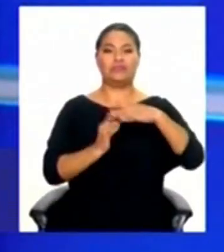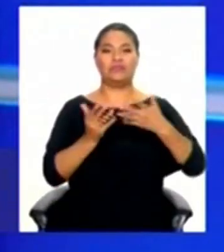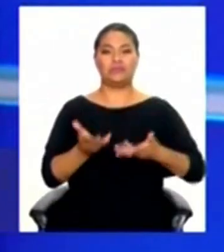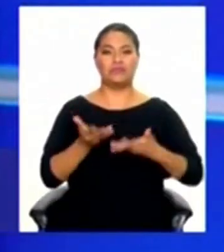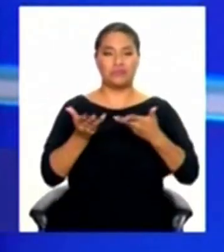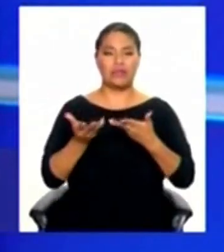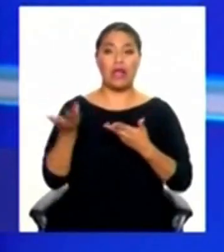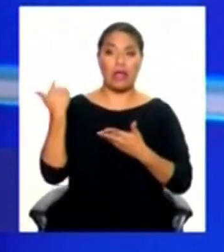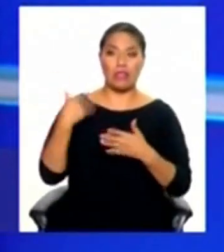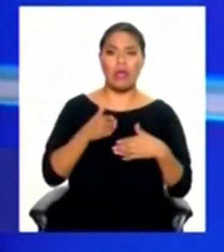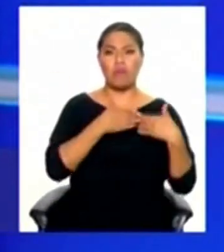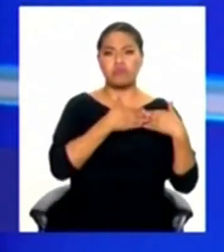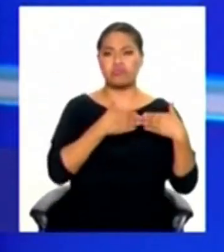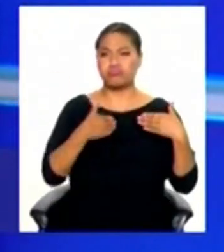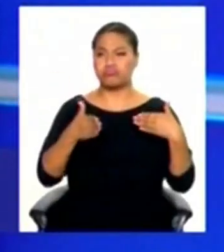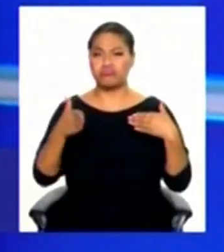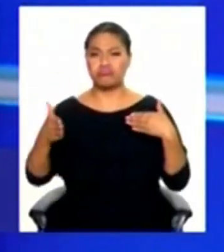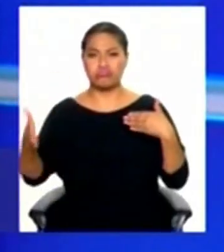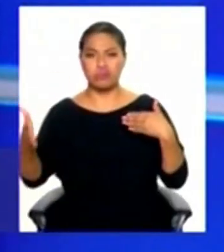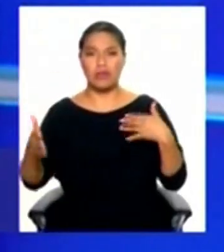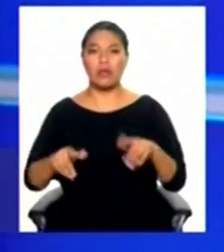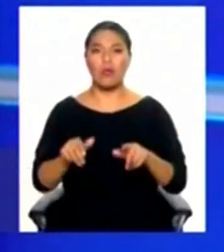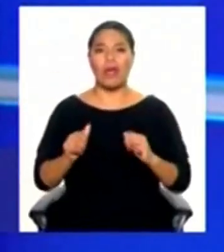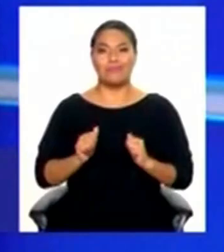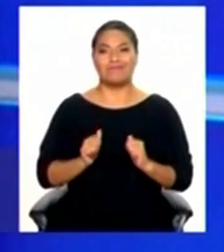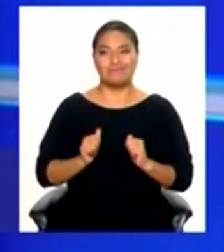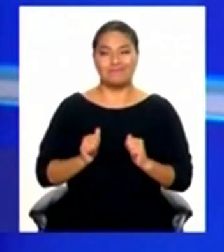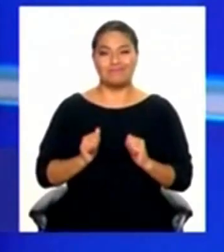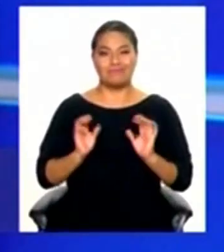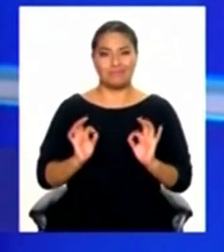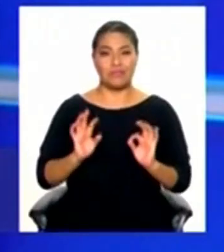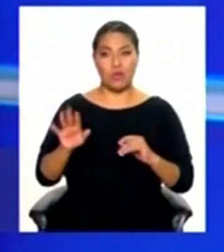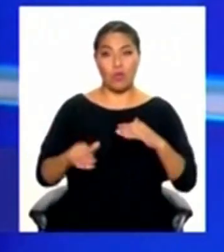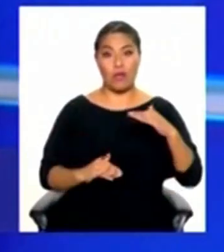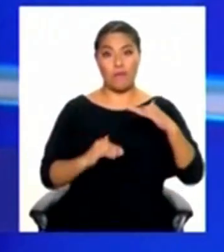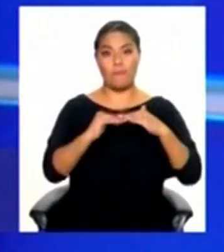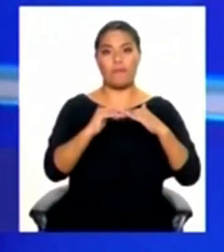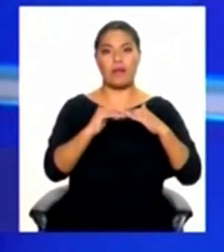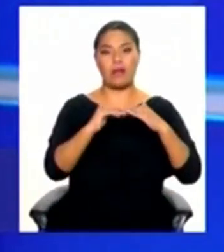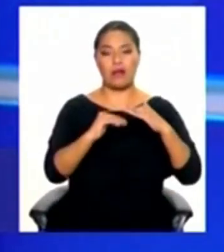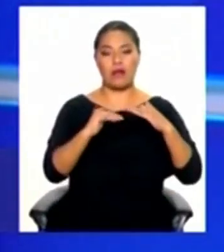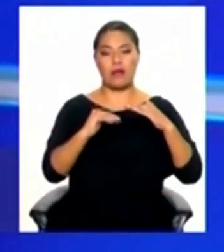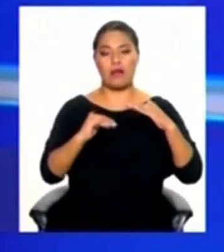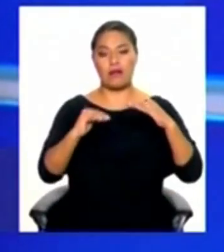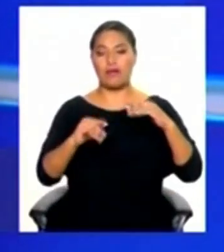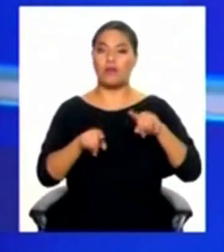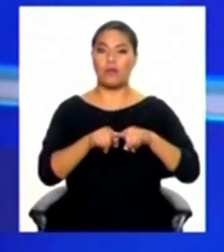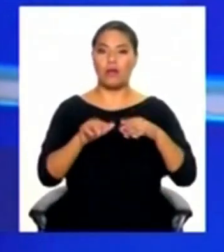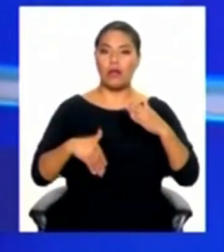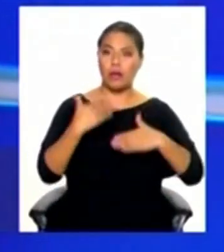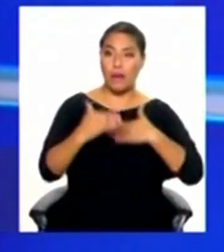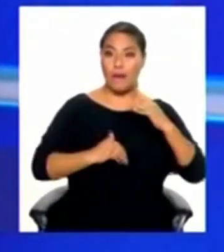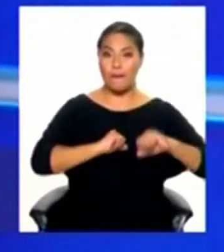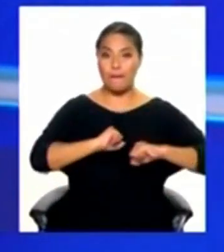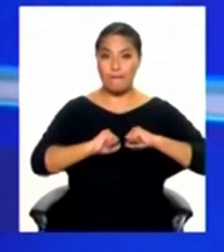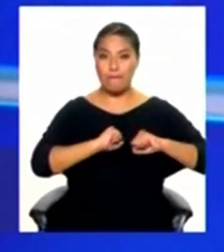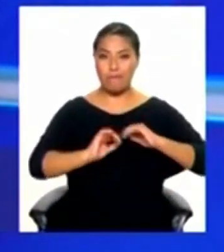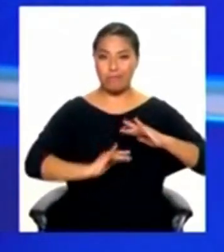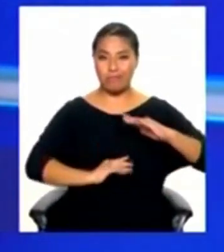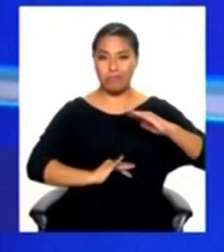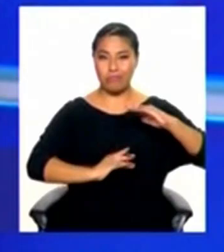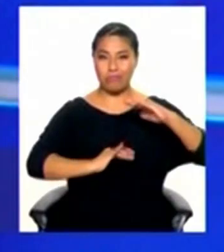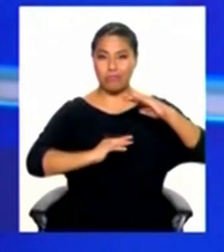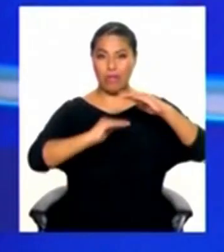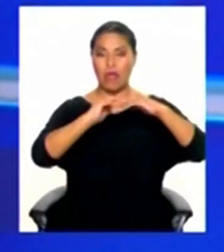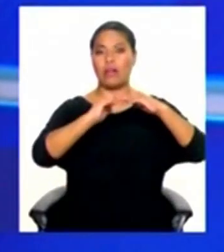u operar a una potencialidad cercana a su techo y más bien va comenzando a acercarse al piso